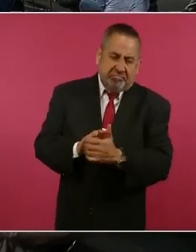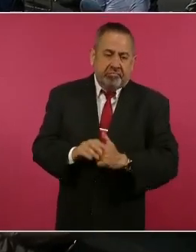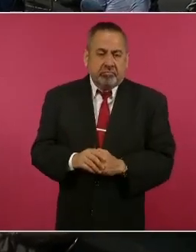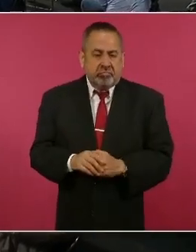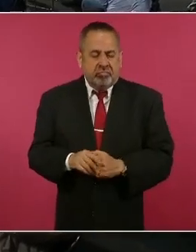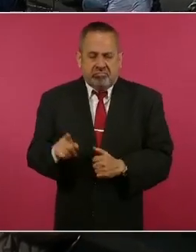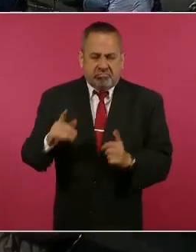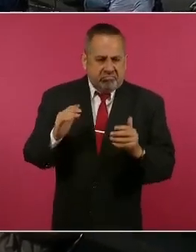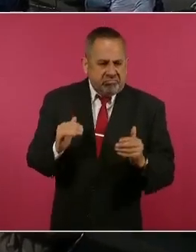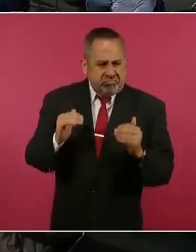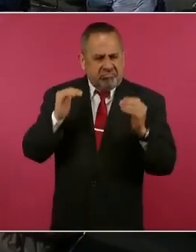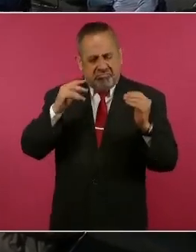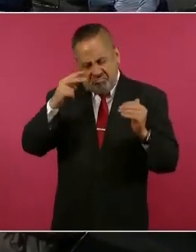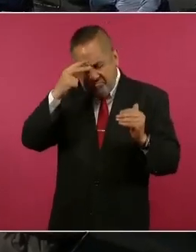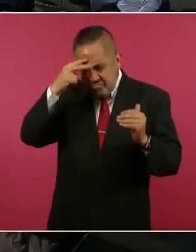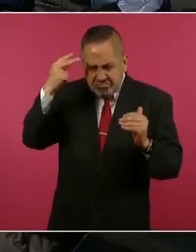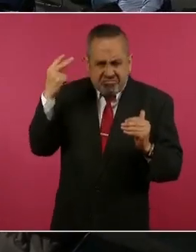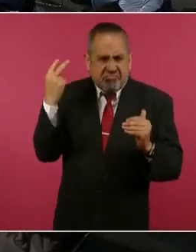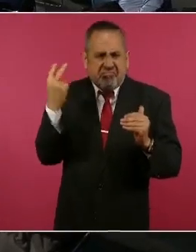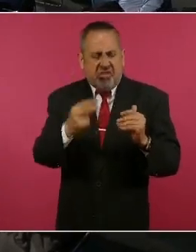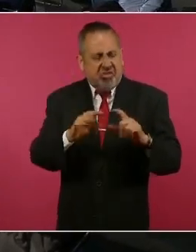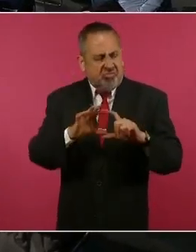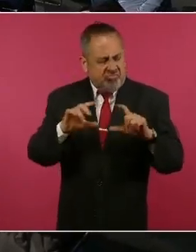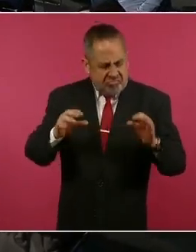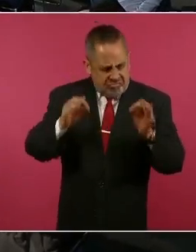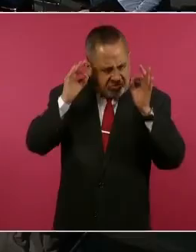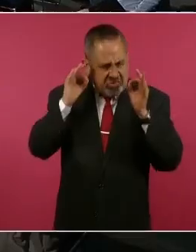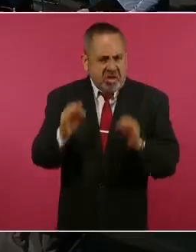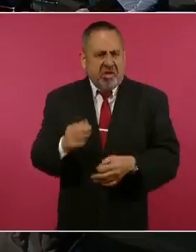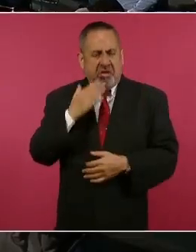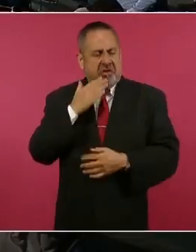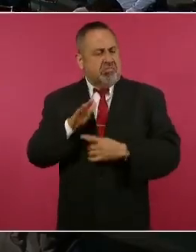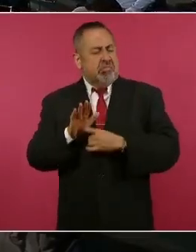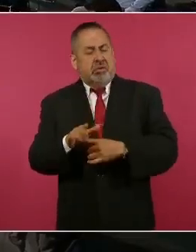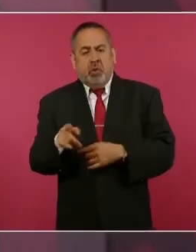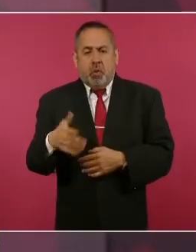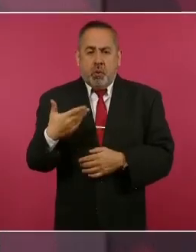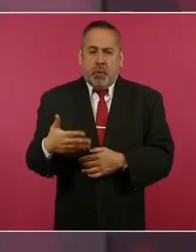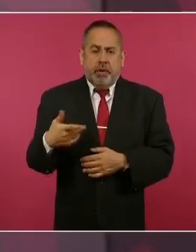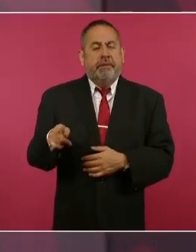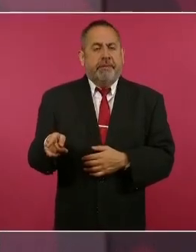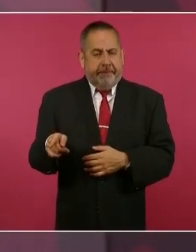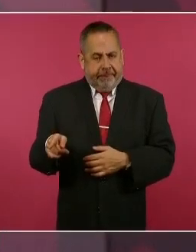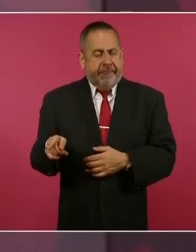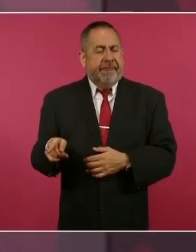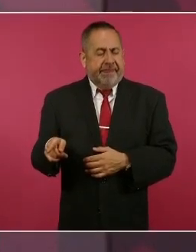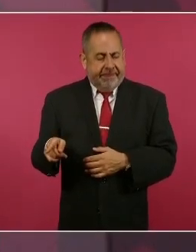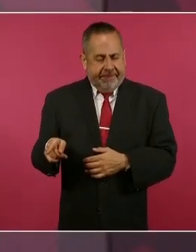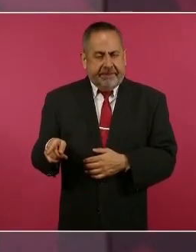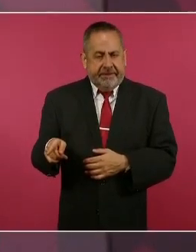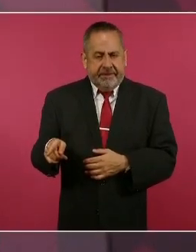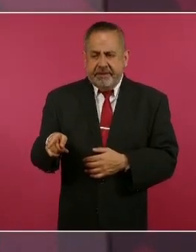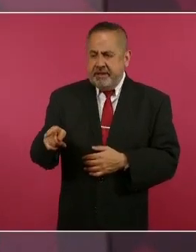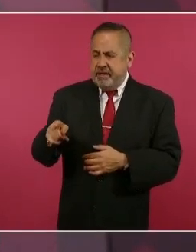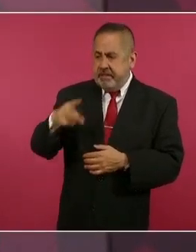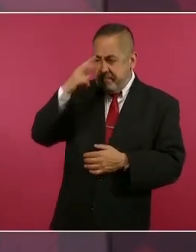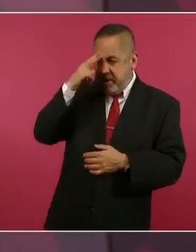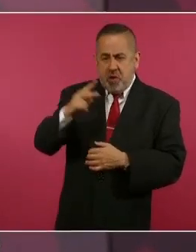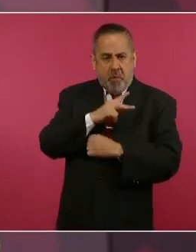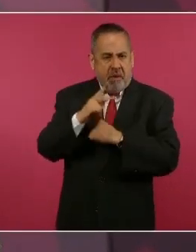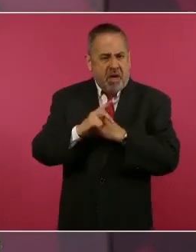en alto el nombre de nuestro país, de nuestra